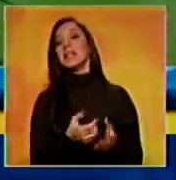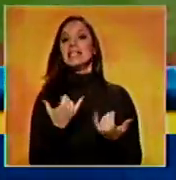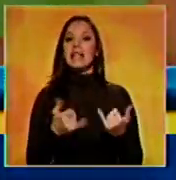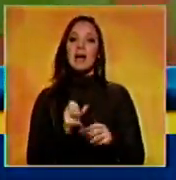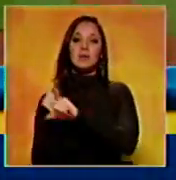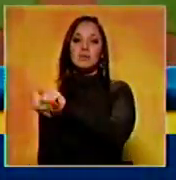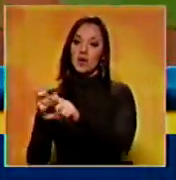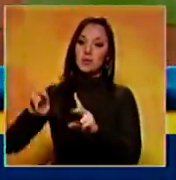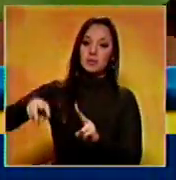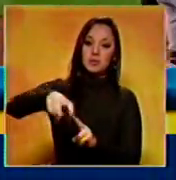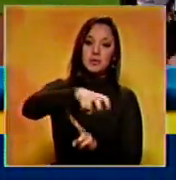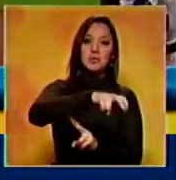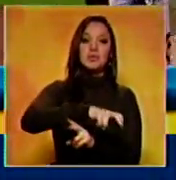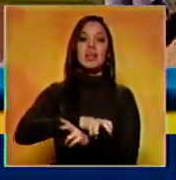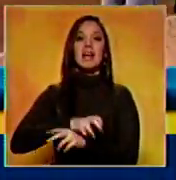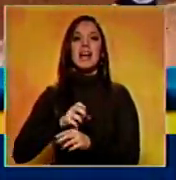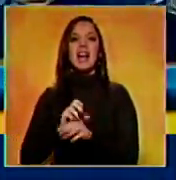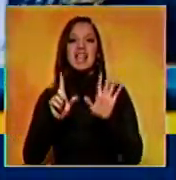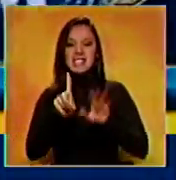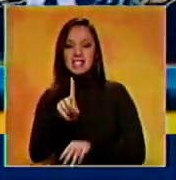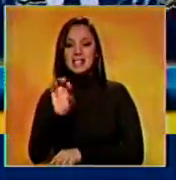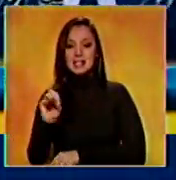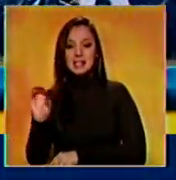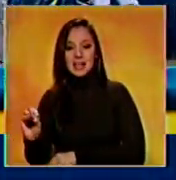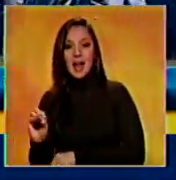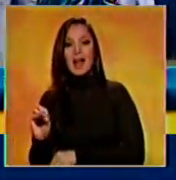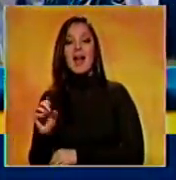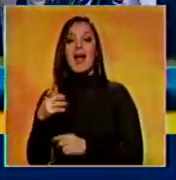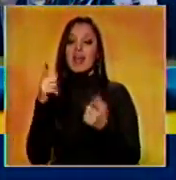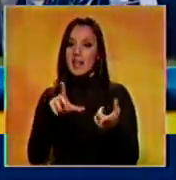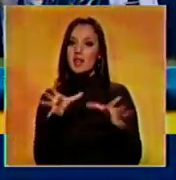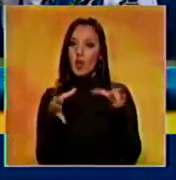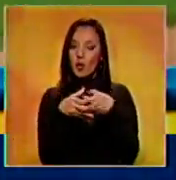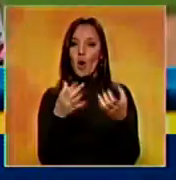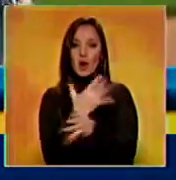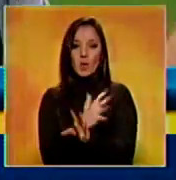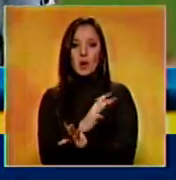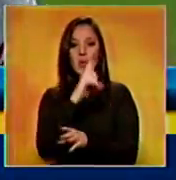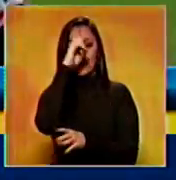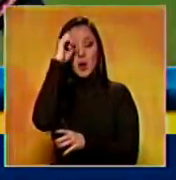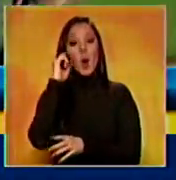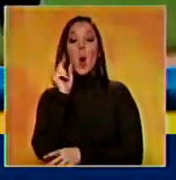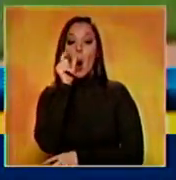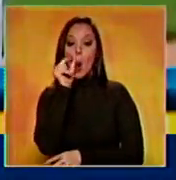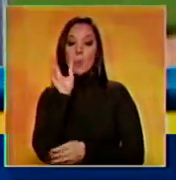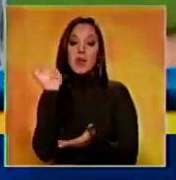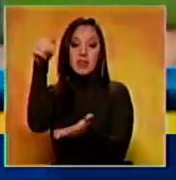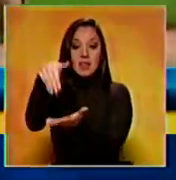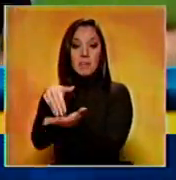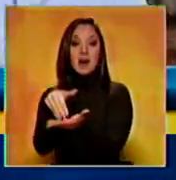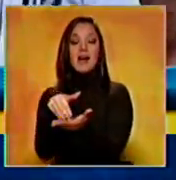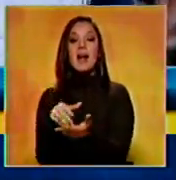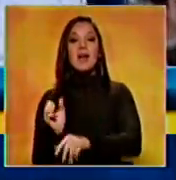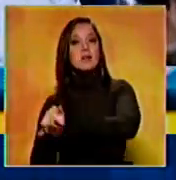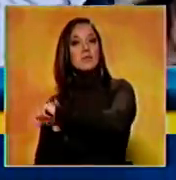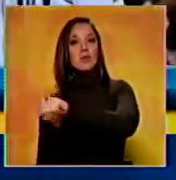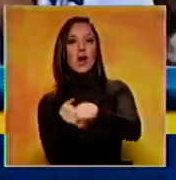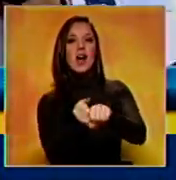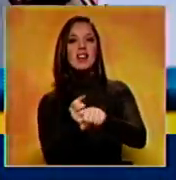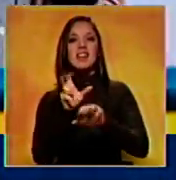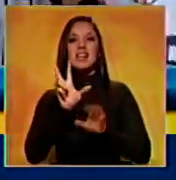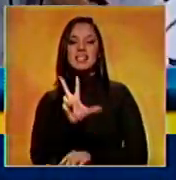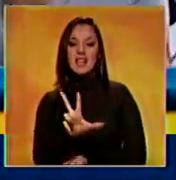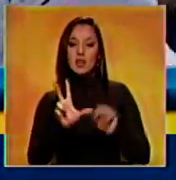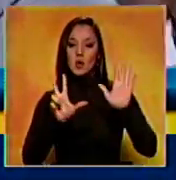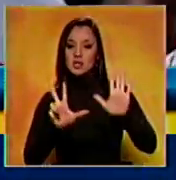comandar a Detroit en un triunfo ante los Gigantes de San Francisco de 6-1. El maracayero se fue de 4-2 con el jonrón 387 de